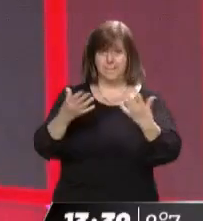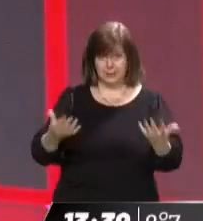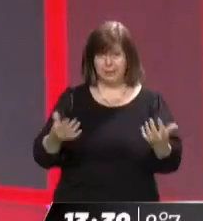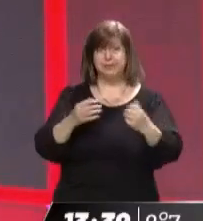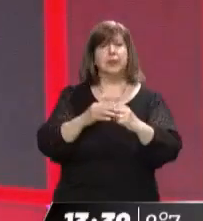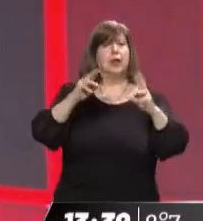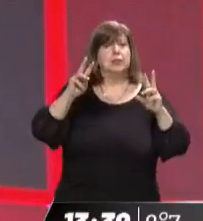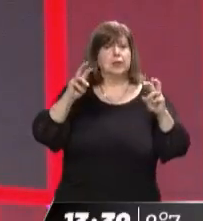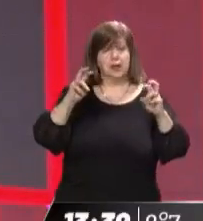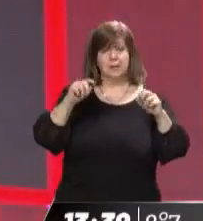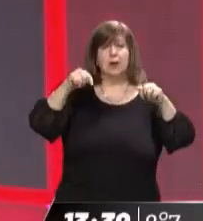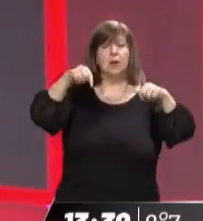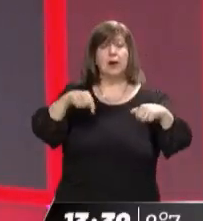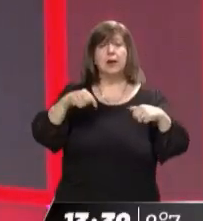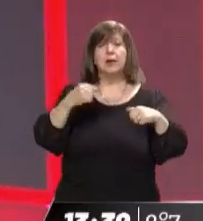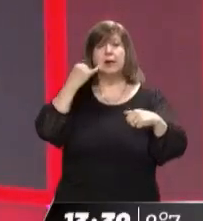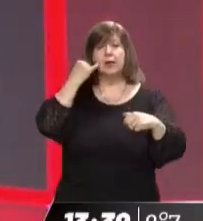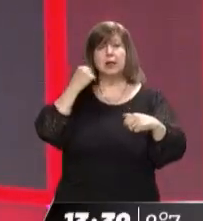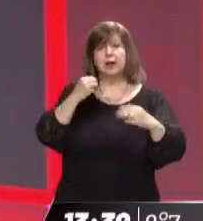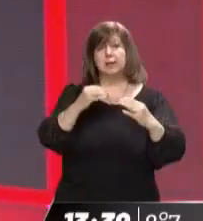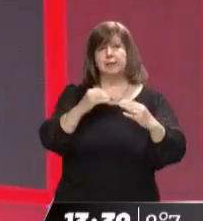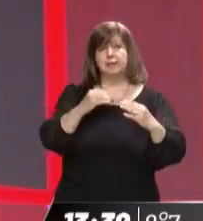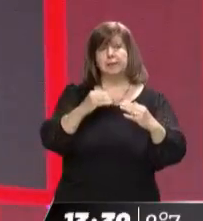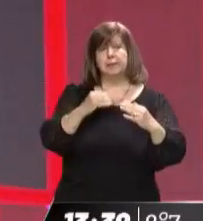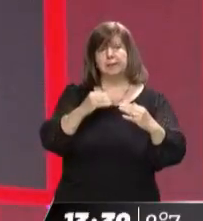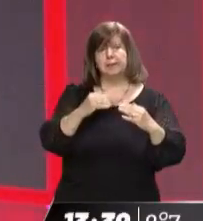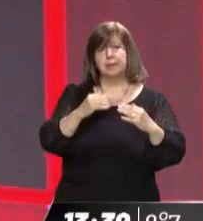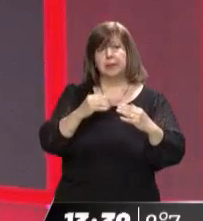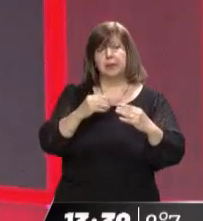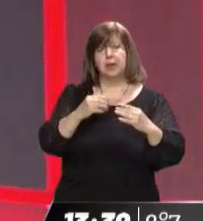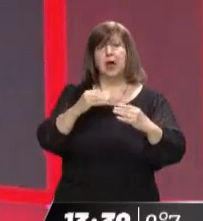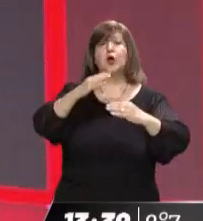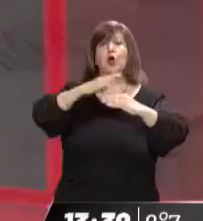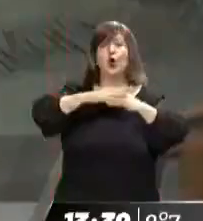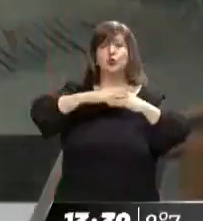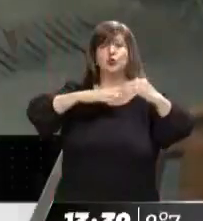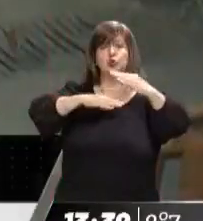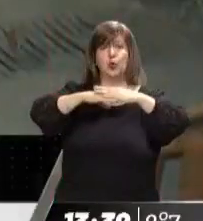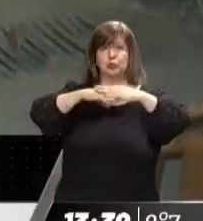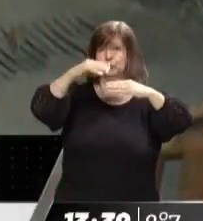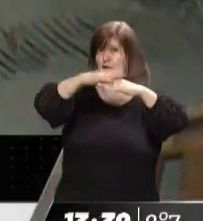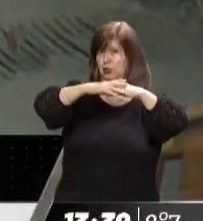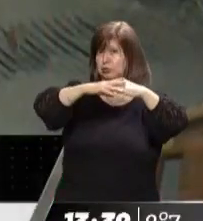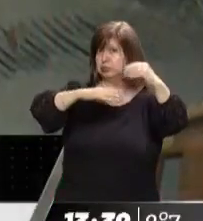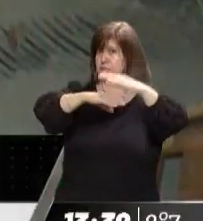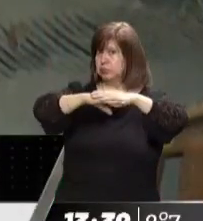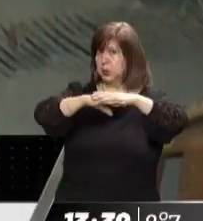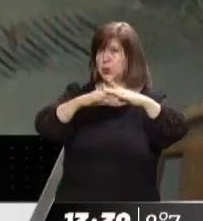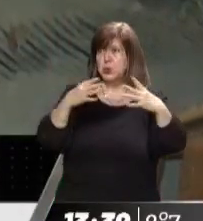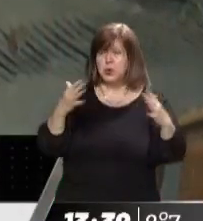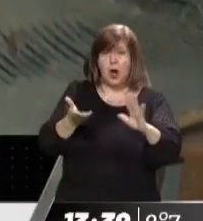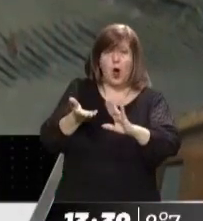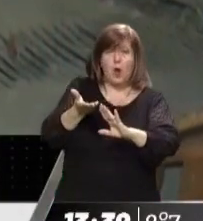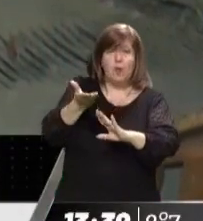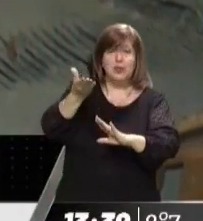Bueno, lo anticipamos. La construcción, en concreto el costo de la construcción, pegó un salto de casi el